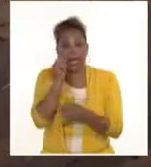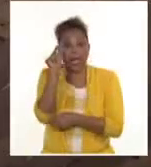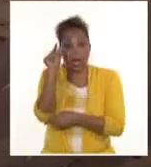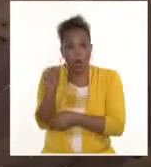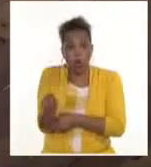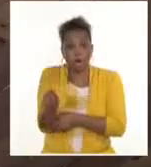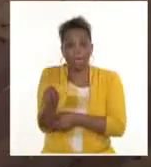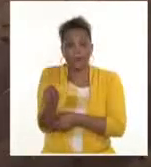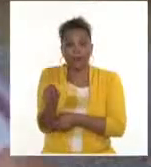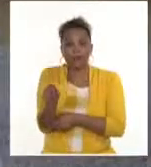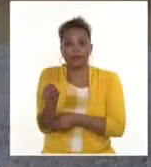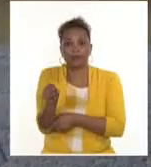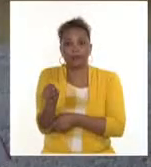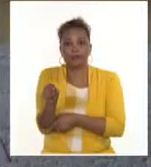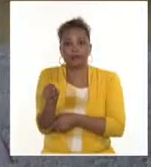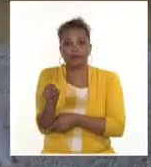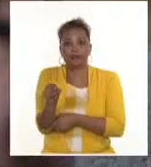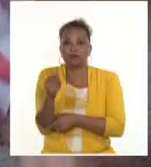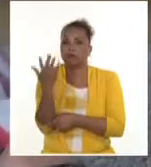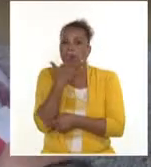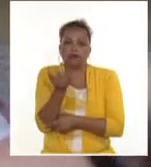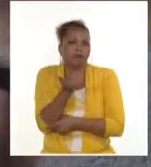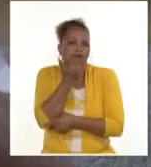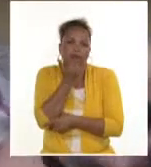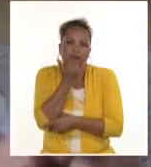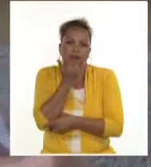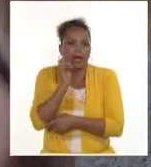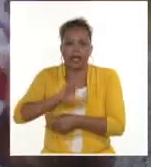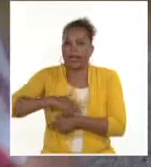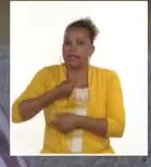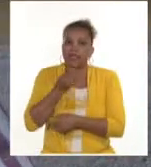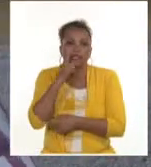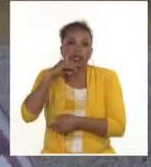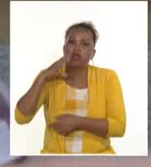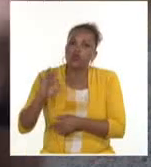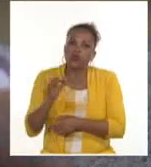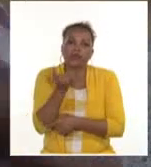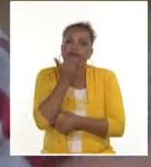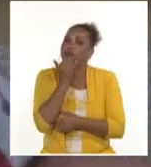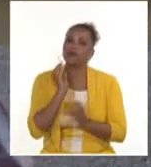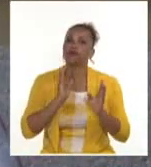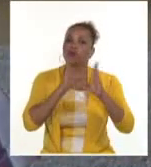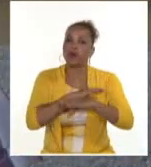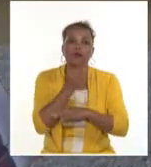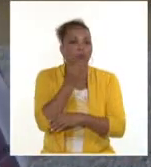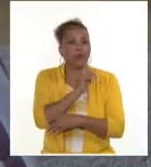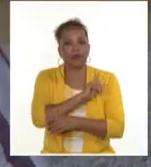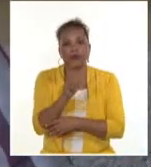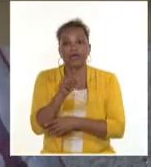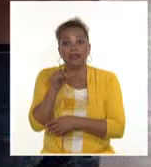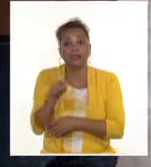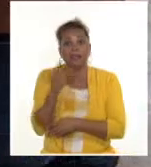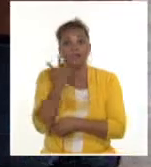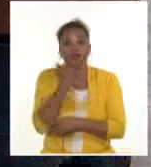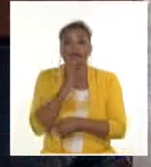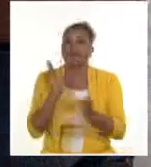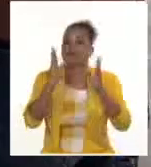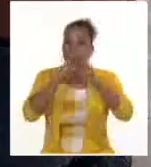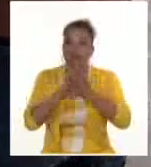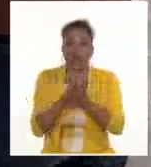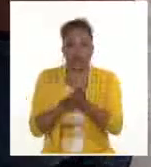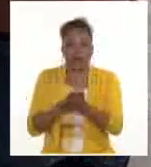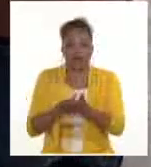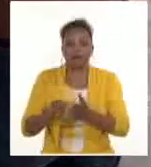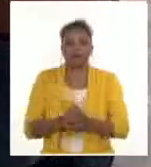hombre Le perdono los defectos al artista no y este no tengo que perdonarle ningún defecto danza